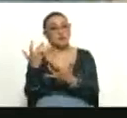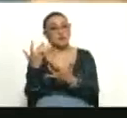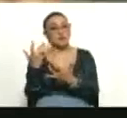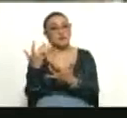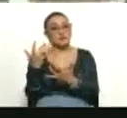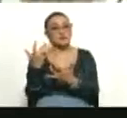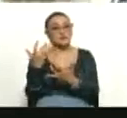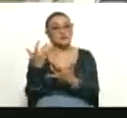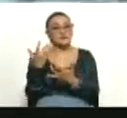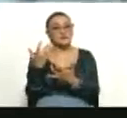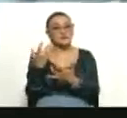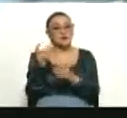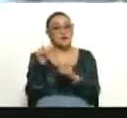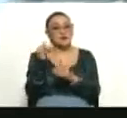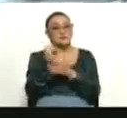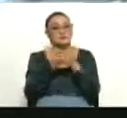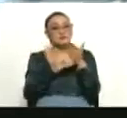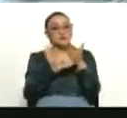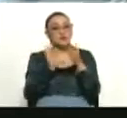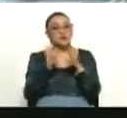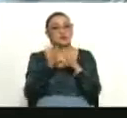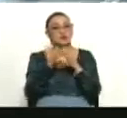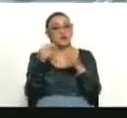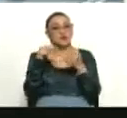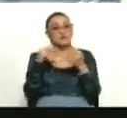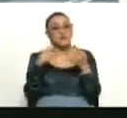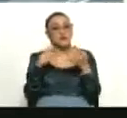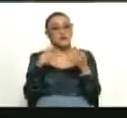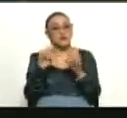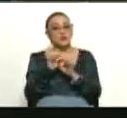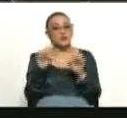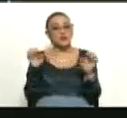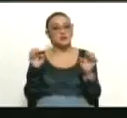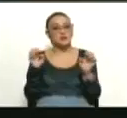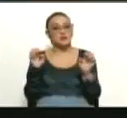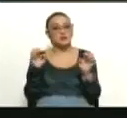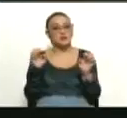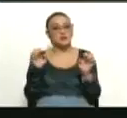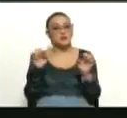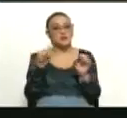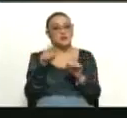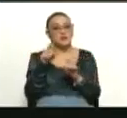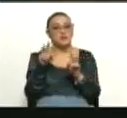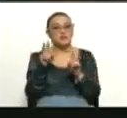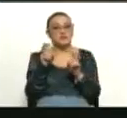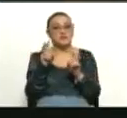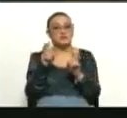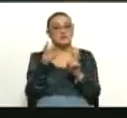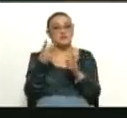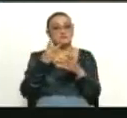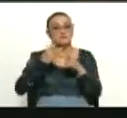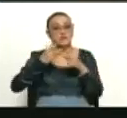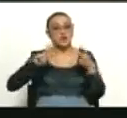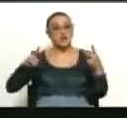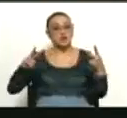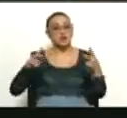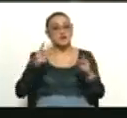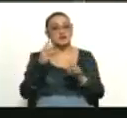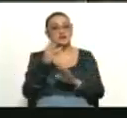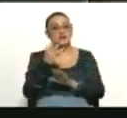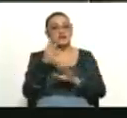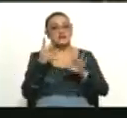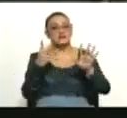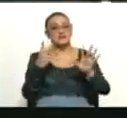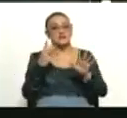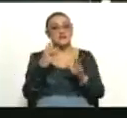se pueden realizar inscripciones en todos los niveles educativos con interpretaciones simultáneas en 37 idiomas